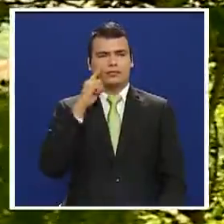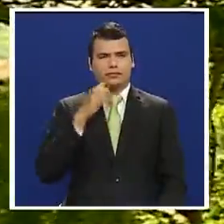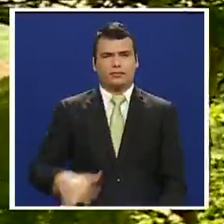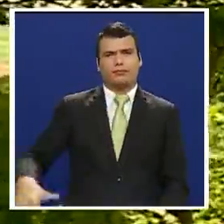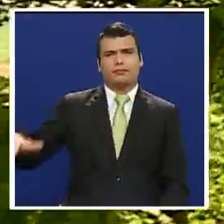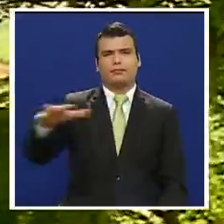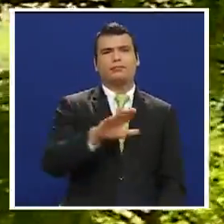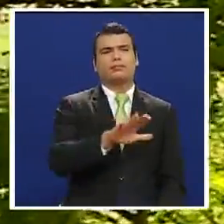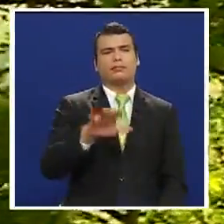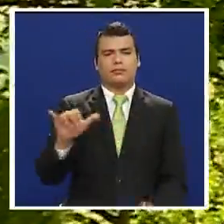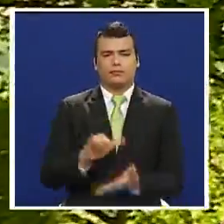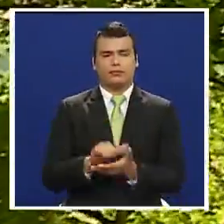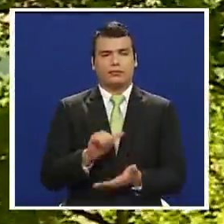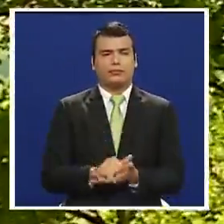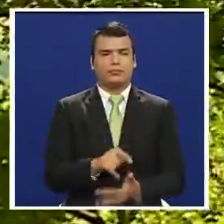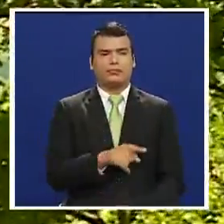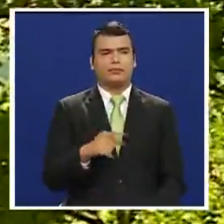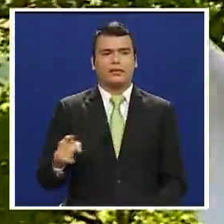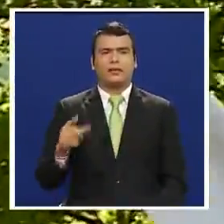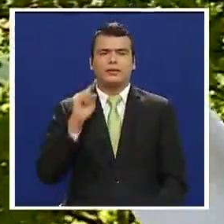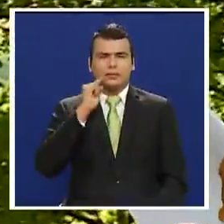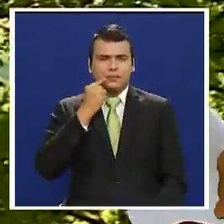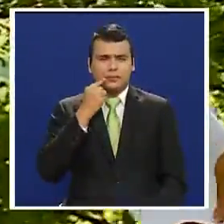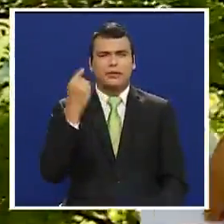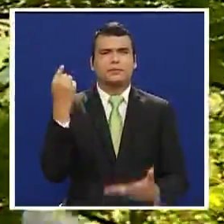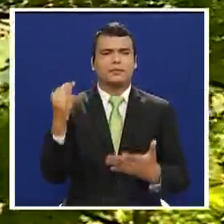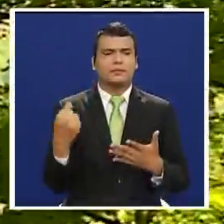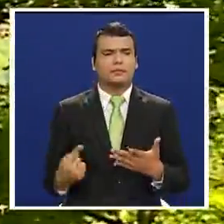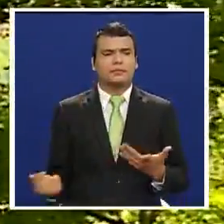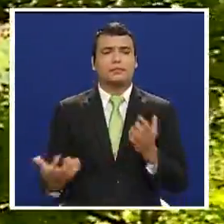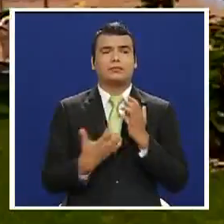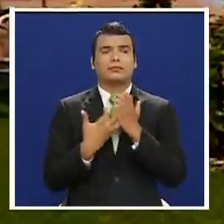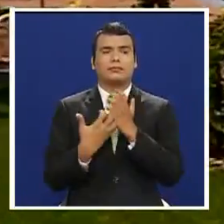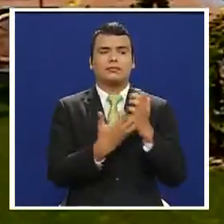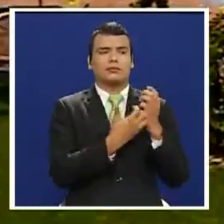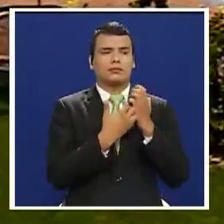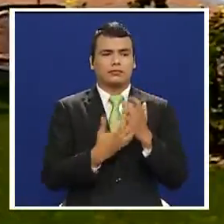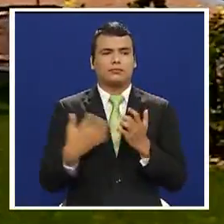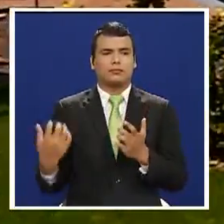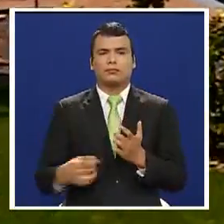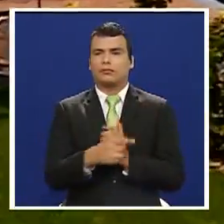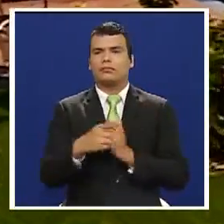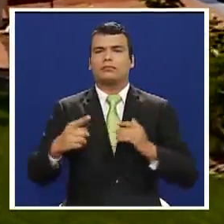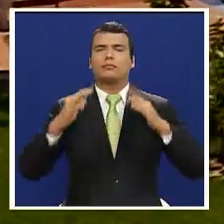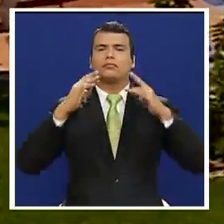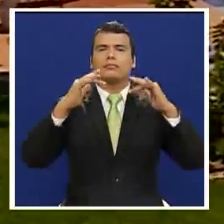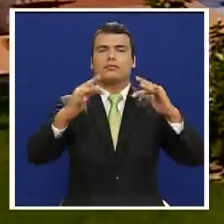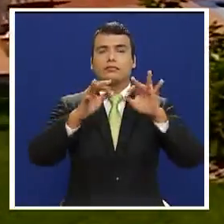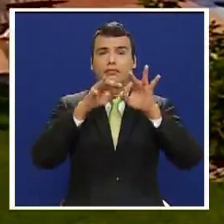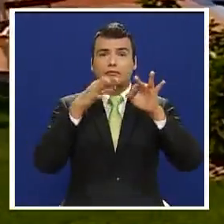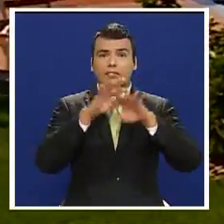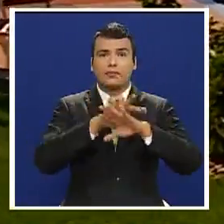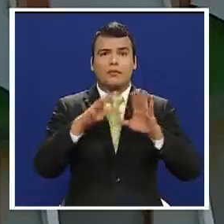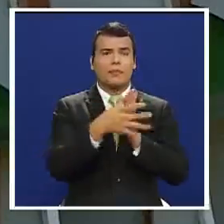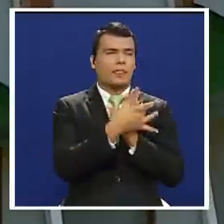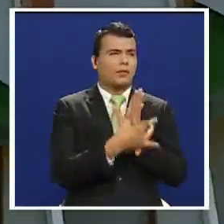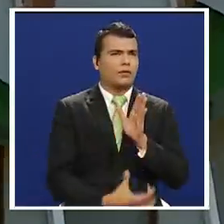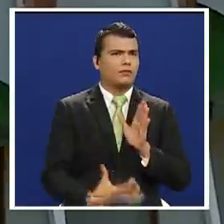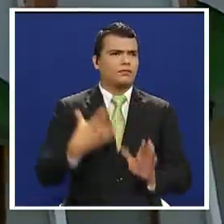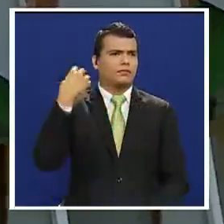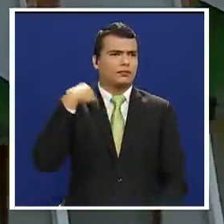la familia Grajales, un grupo empresarial que por años manejó los hilos de la economía de esta población, pero que hoy, producto de un